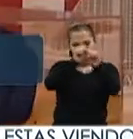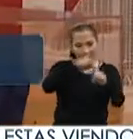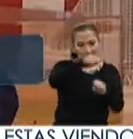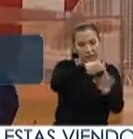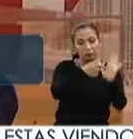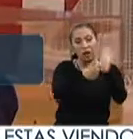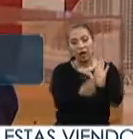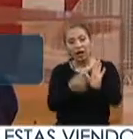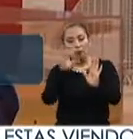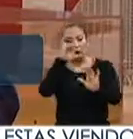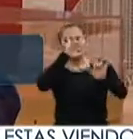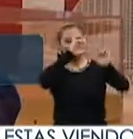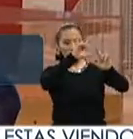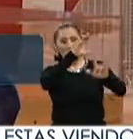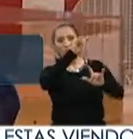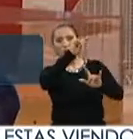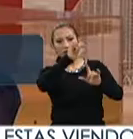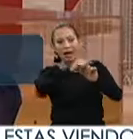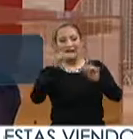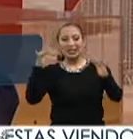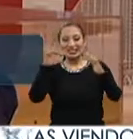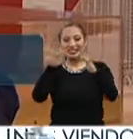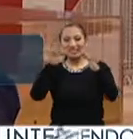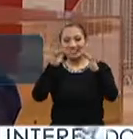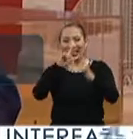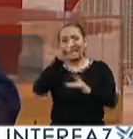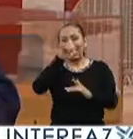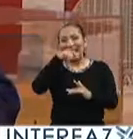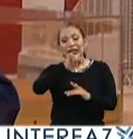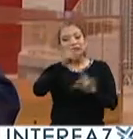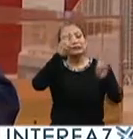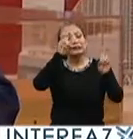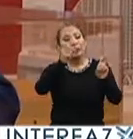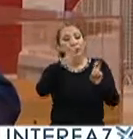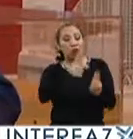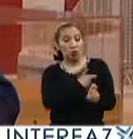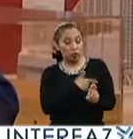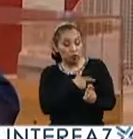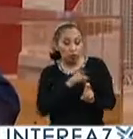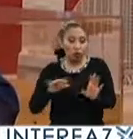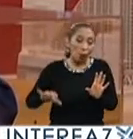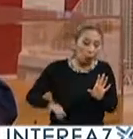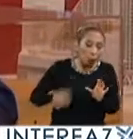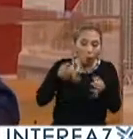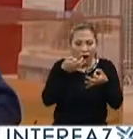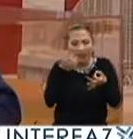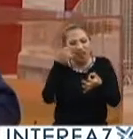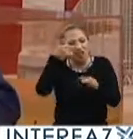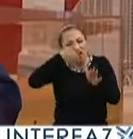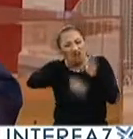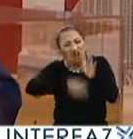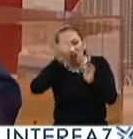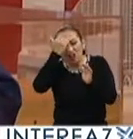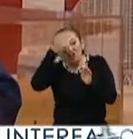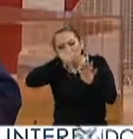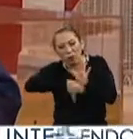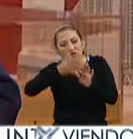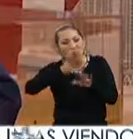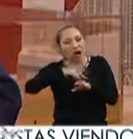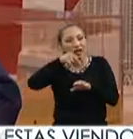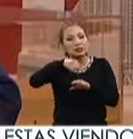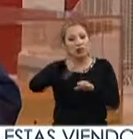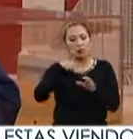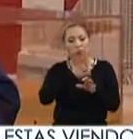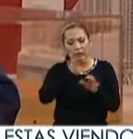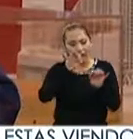poner unas postales y poner unos links para que si hay algún tema en específico que te gustó, te llamó la atención o quieres saber más, tener la